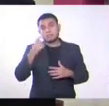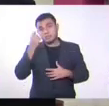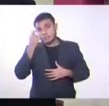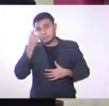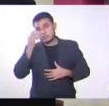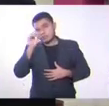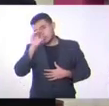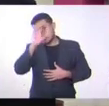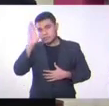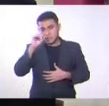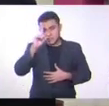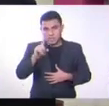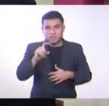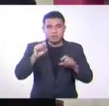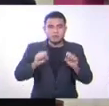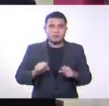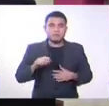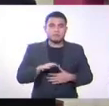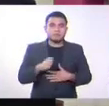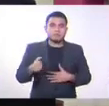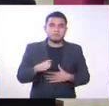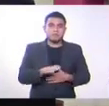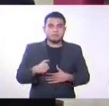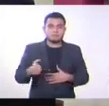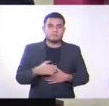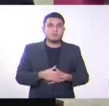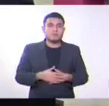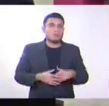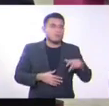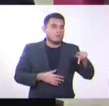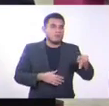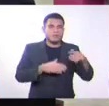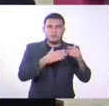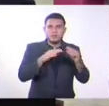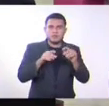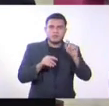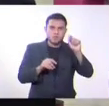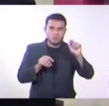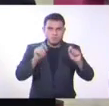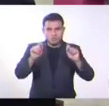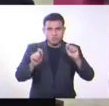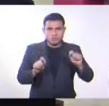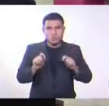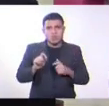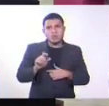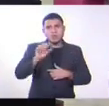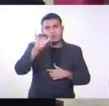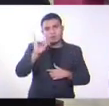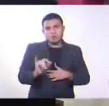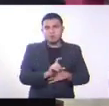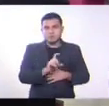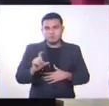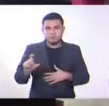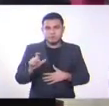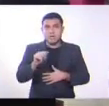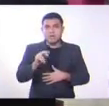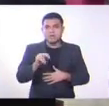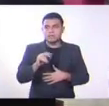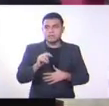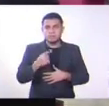una idea que podemos utilizar cuando P es cualquier punto en el plano, Anita. Ok, pongámosla a prueba. ¿Qué se te